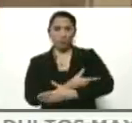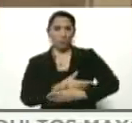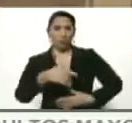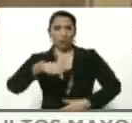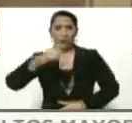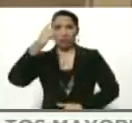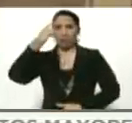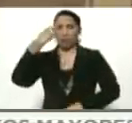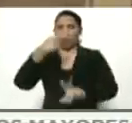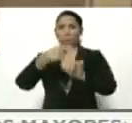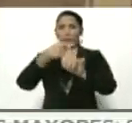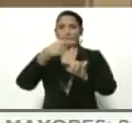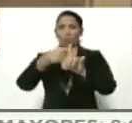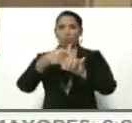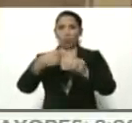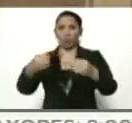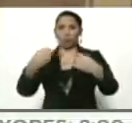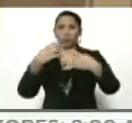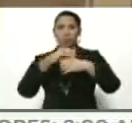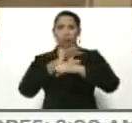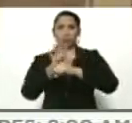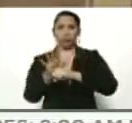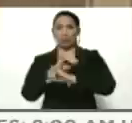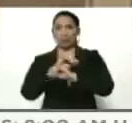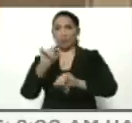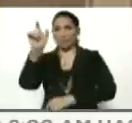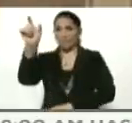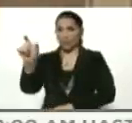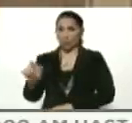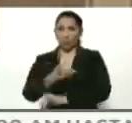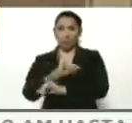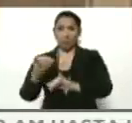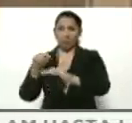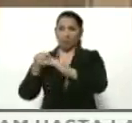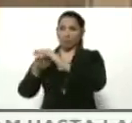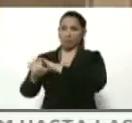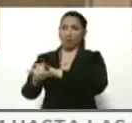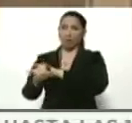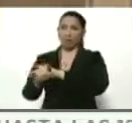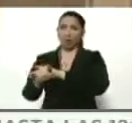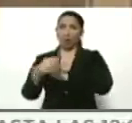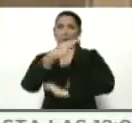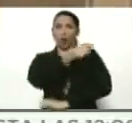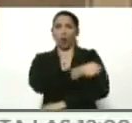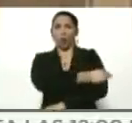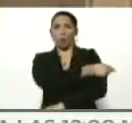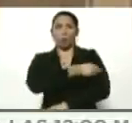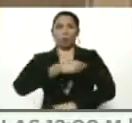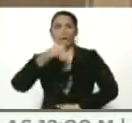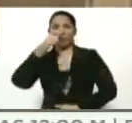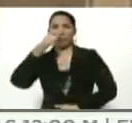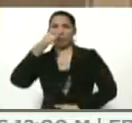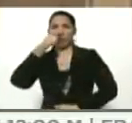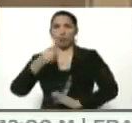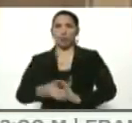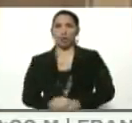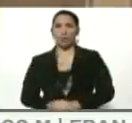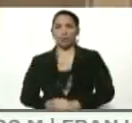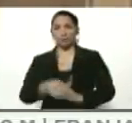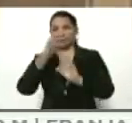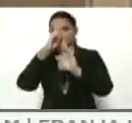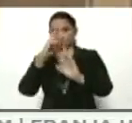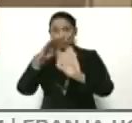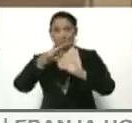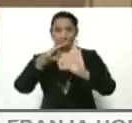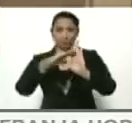hoy salió positivo. Ya esta persona está ingresada en un hospital Centinela, cumpliendo con sus